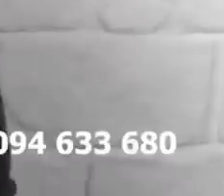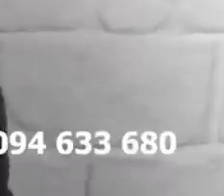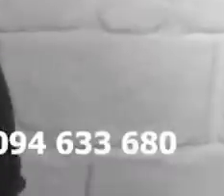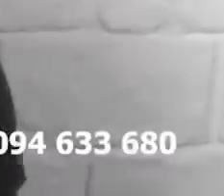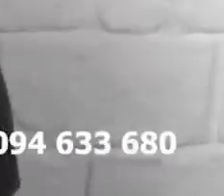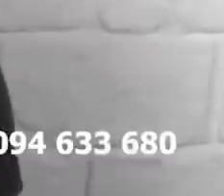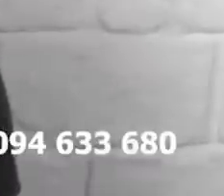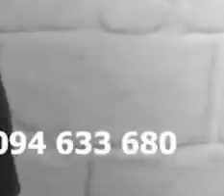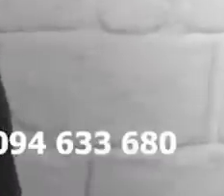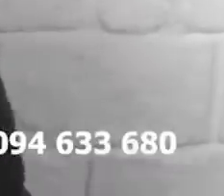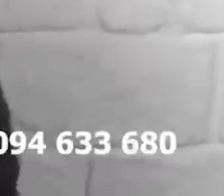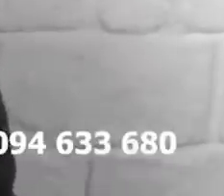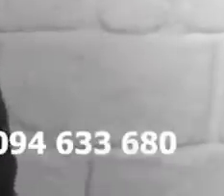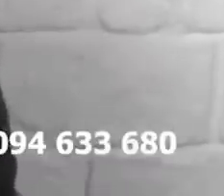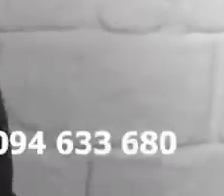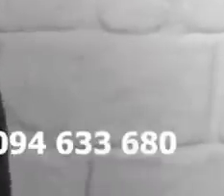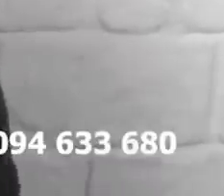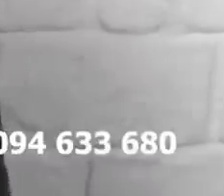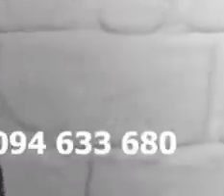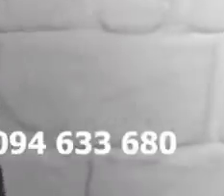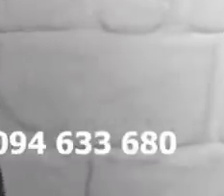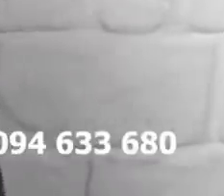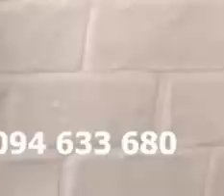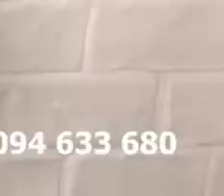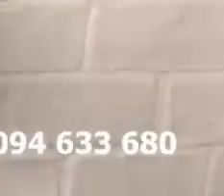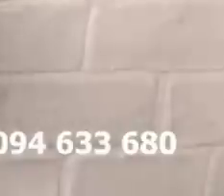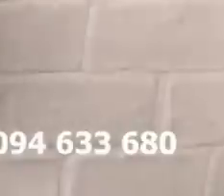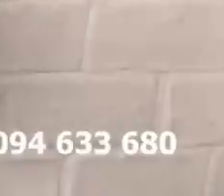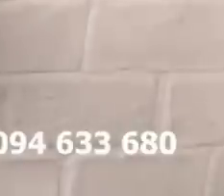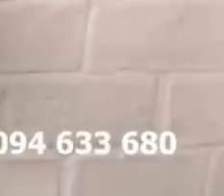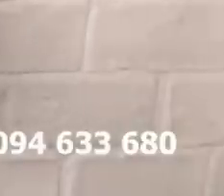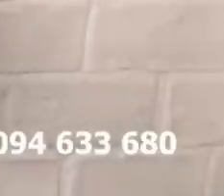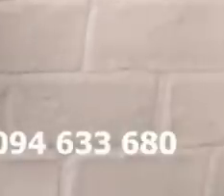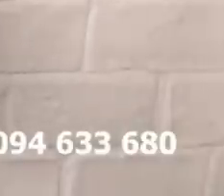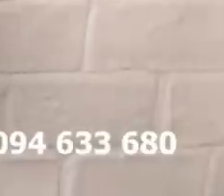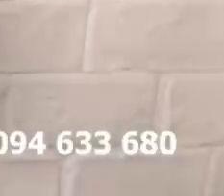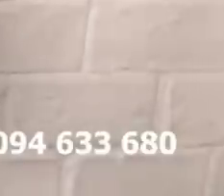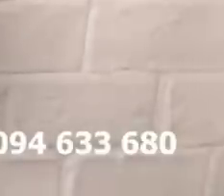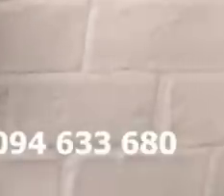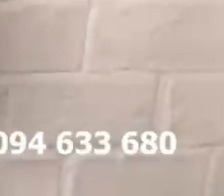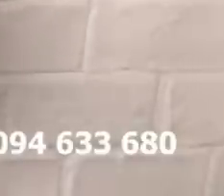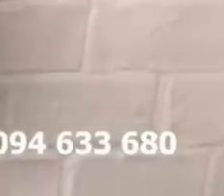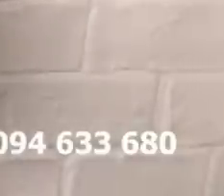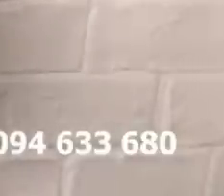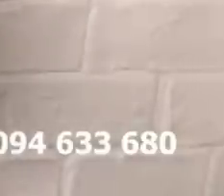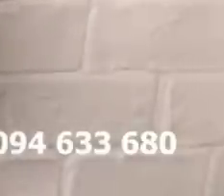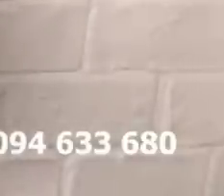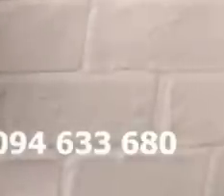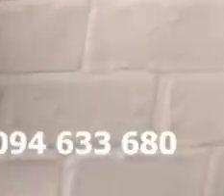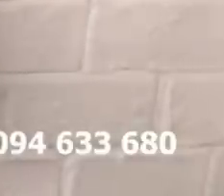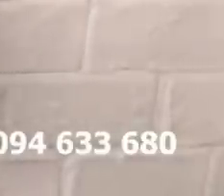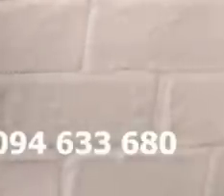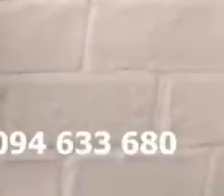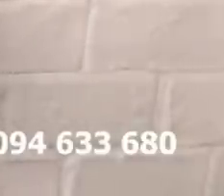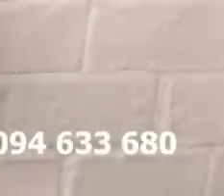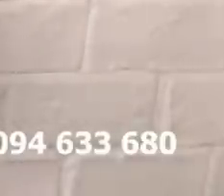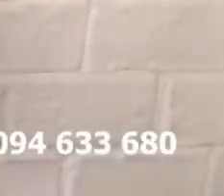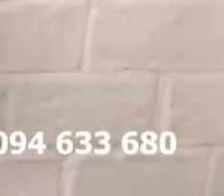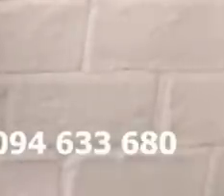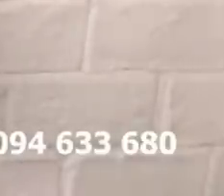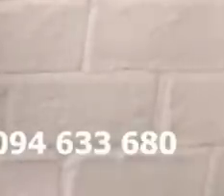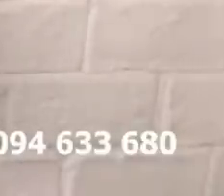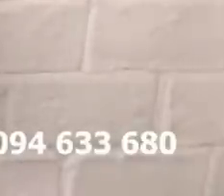puede hacer al país tener una persona así? Nos dijeron que en este gobierno los jerarcas iban a ser los más aptos, los